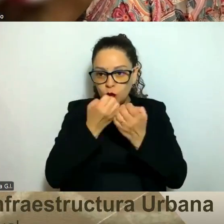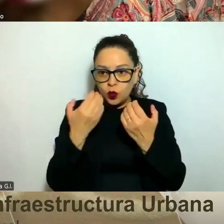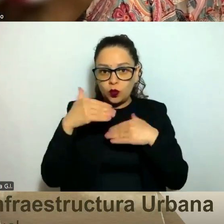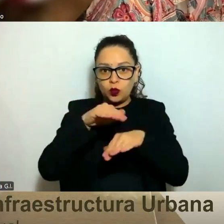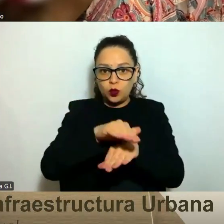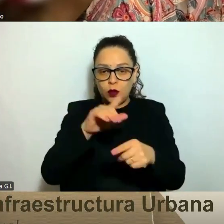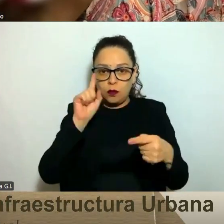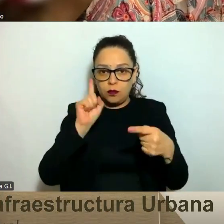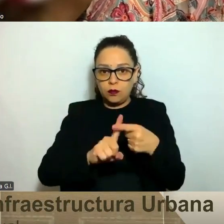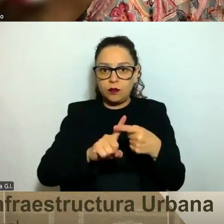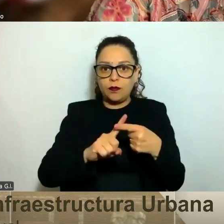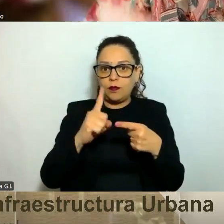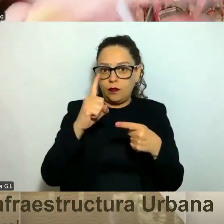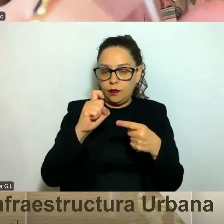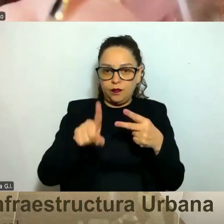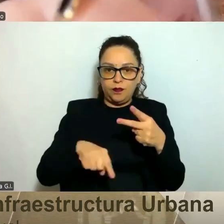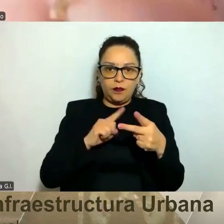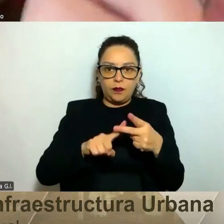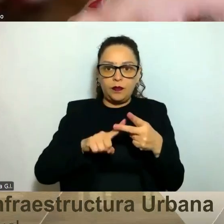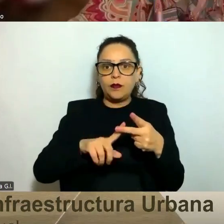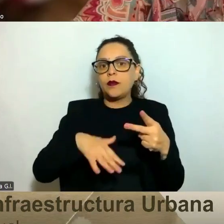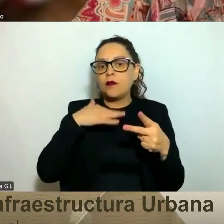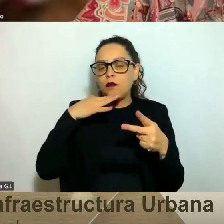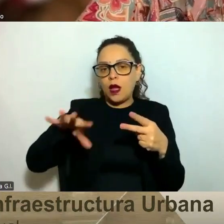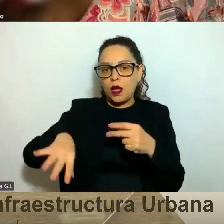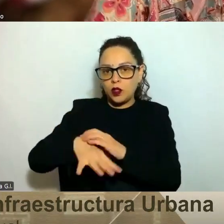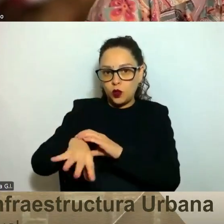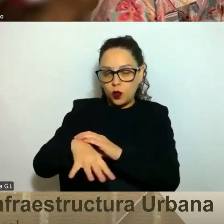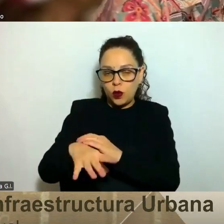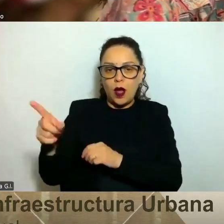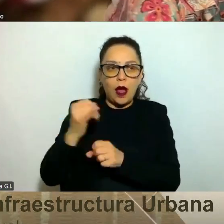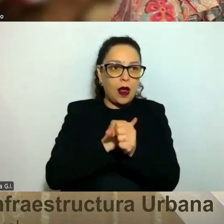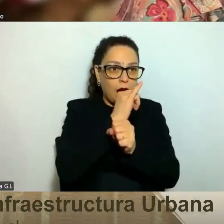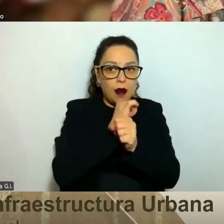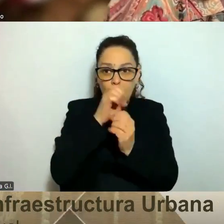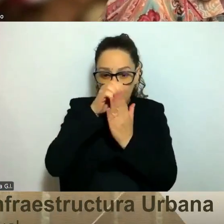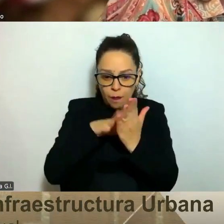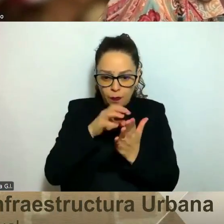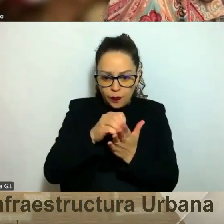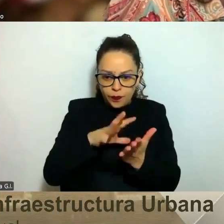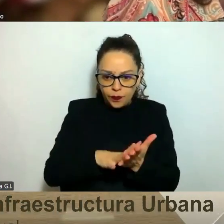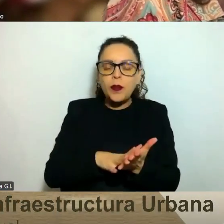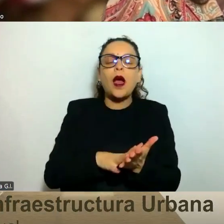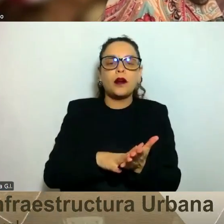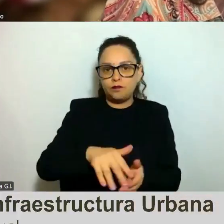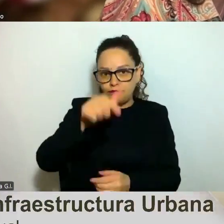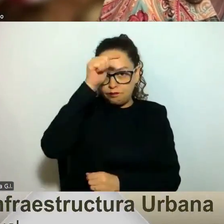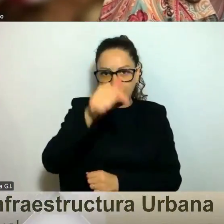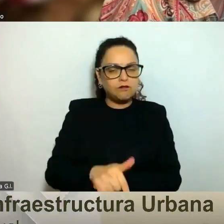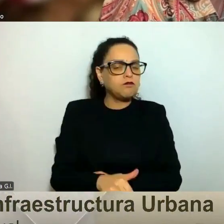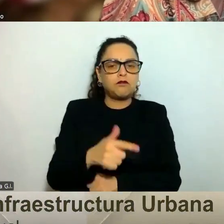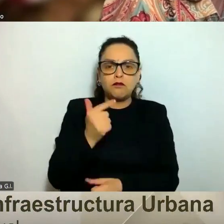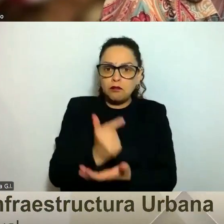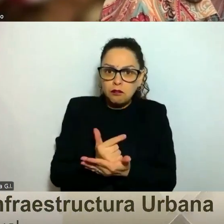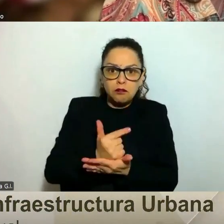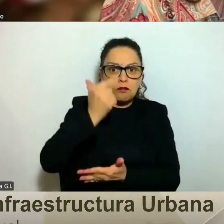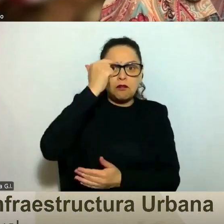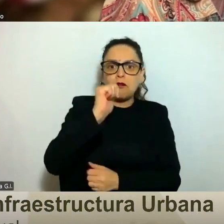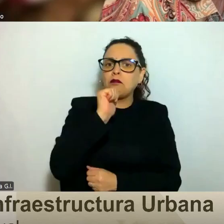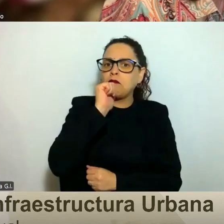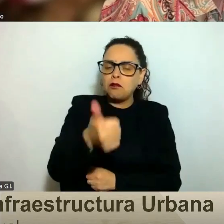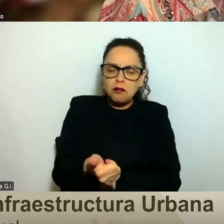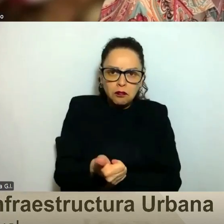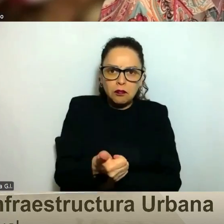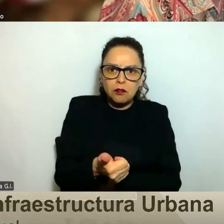impactos se estima en estos estudios que es menor en esta nueva condición para los vecinos que